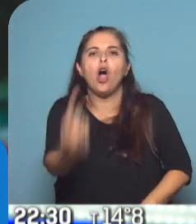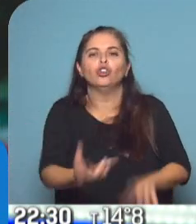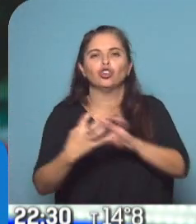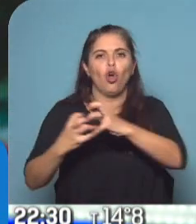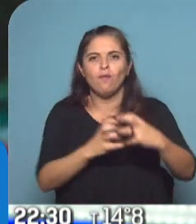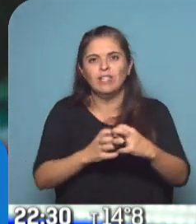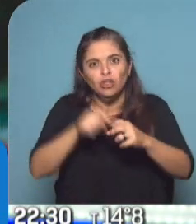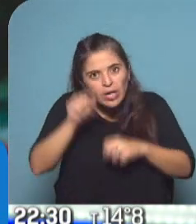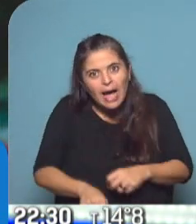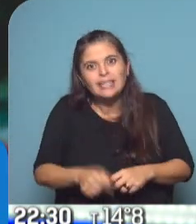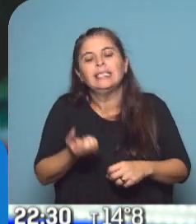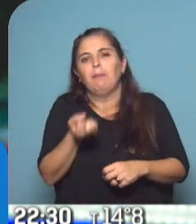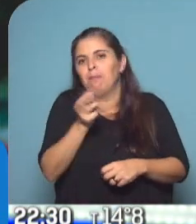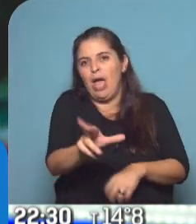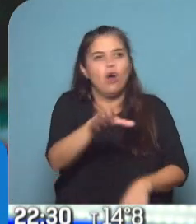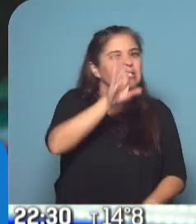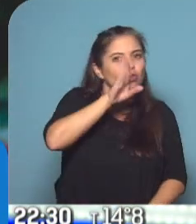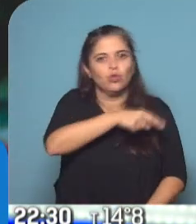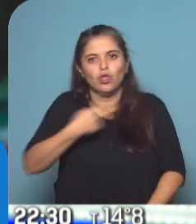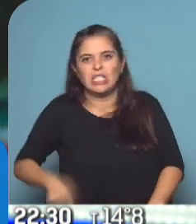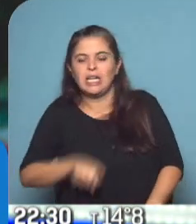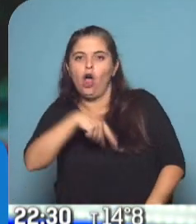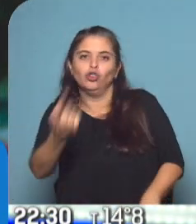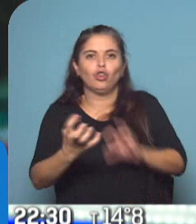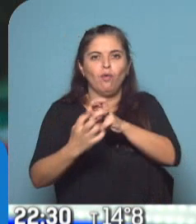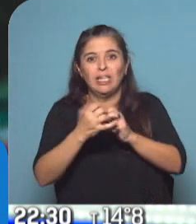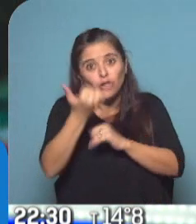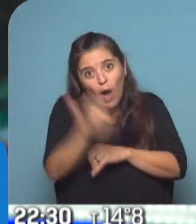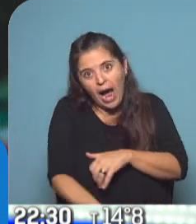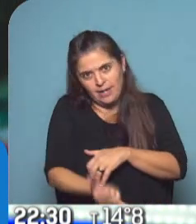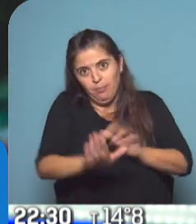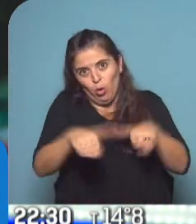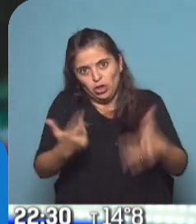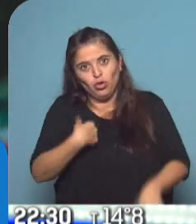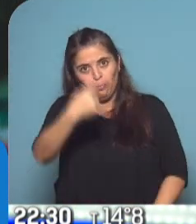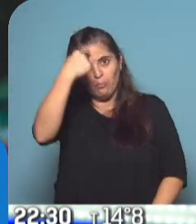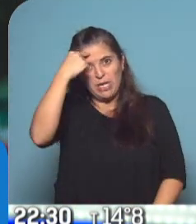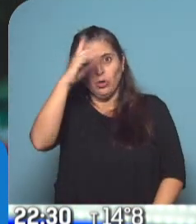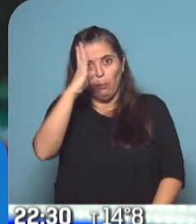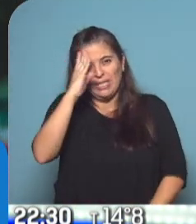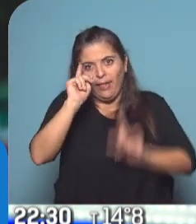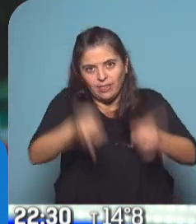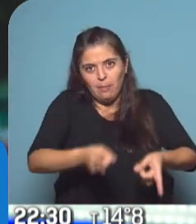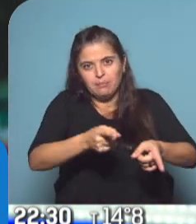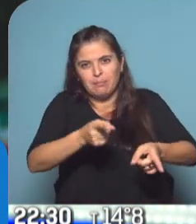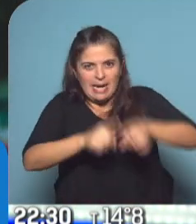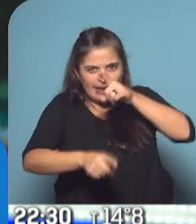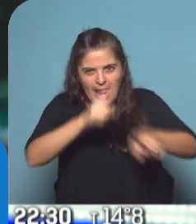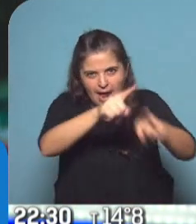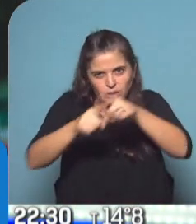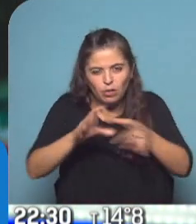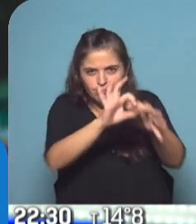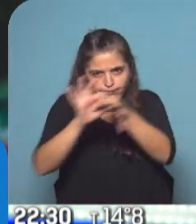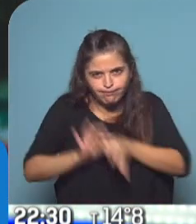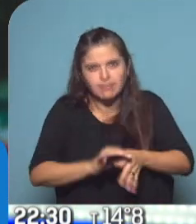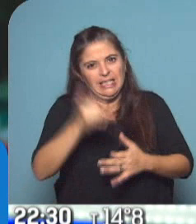china y eeuu entonces si yo considero que lo militar tiene que ver y bueno ahí es otro de los ámbitos donde puede llegar a haber